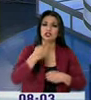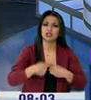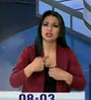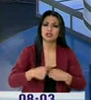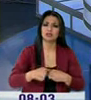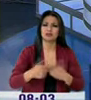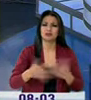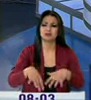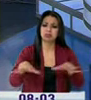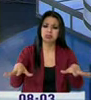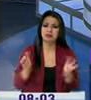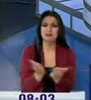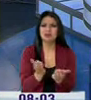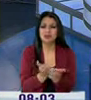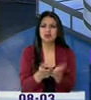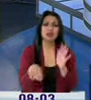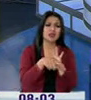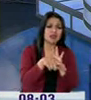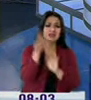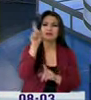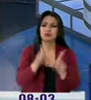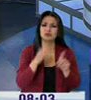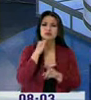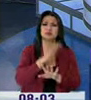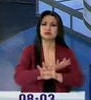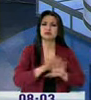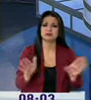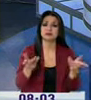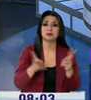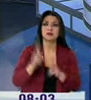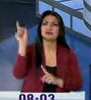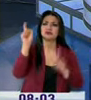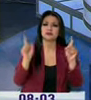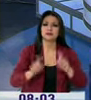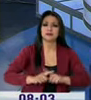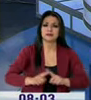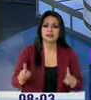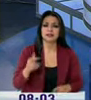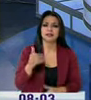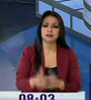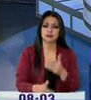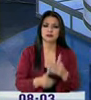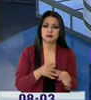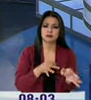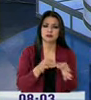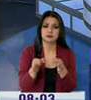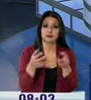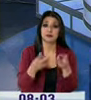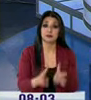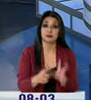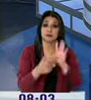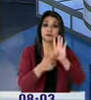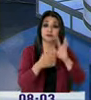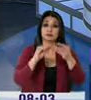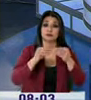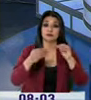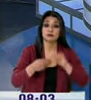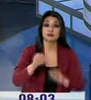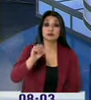lleno tampoco de cosas malas, ¿no? Eso, sobre todo los garabatos, ¿ah? Ya hablaremos, no se olvide en pantalla, ahí está,